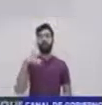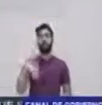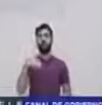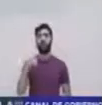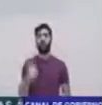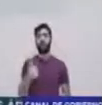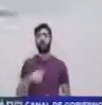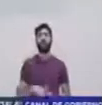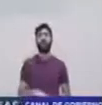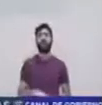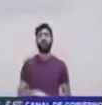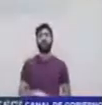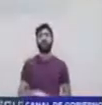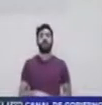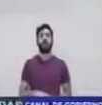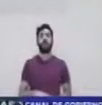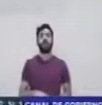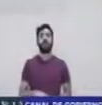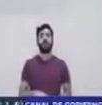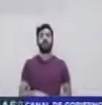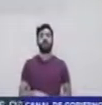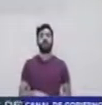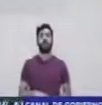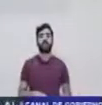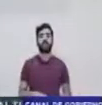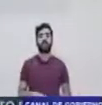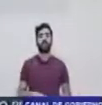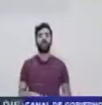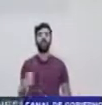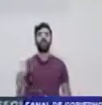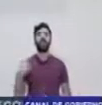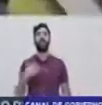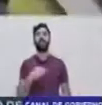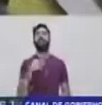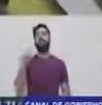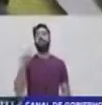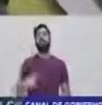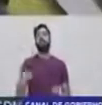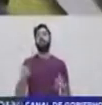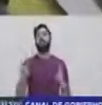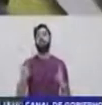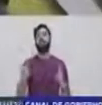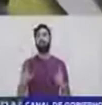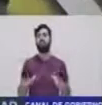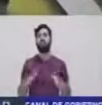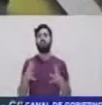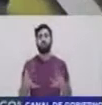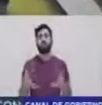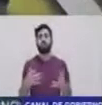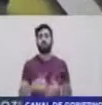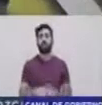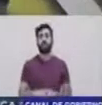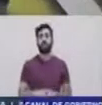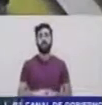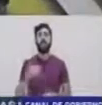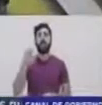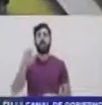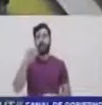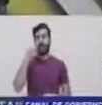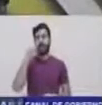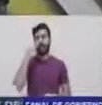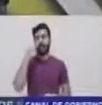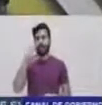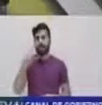hoy? Bueno, André, entonces hoy vamos a platicar acerca de lo que es la ética virtual. Claro, es algo que debemos de